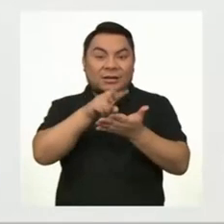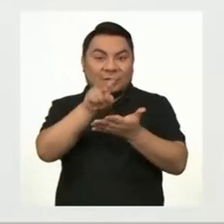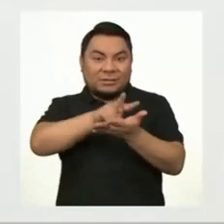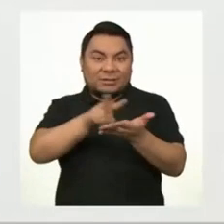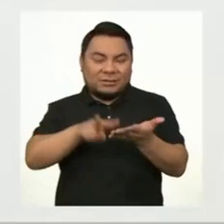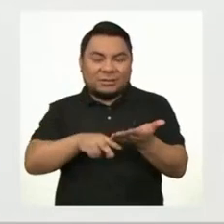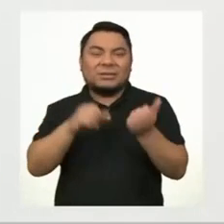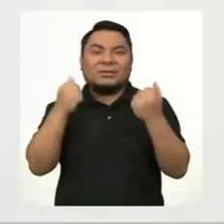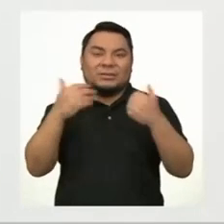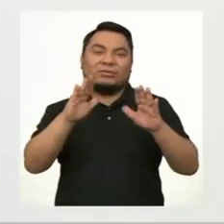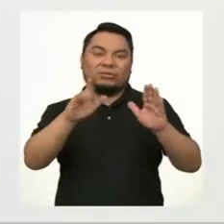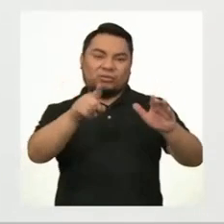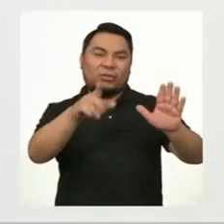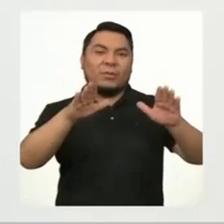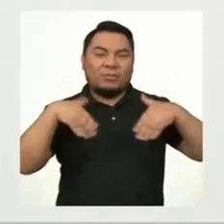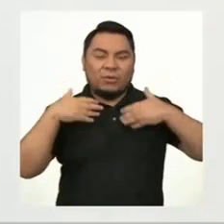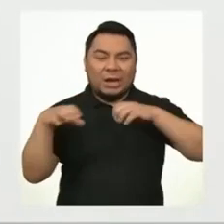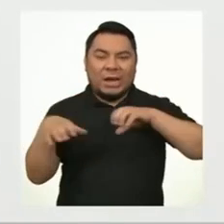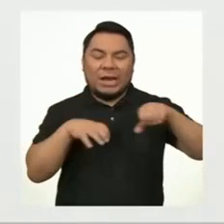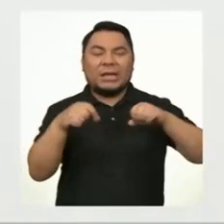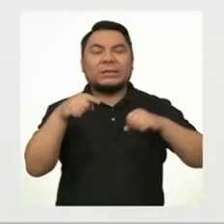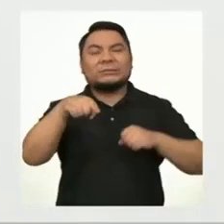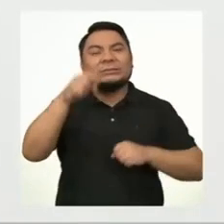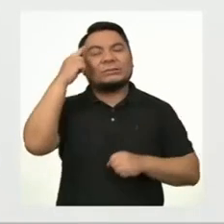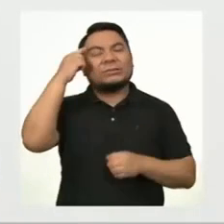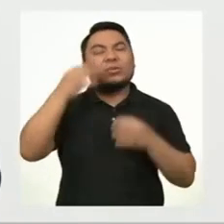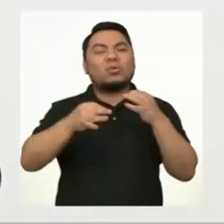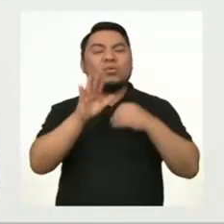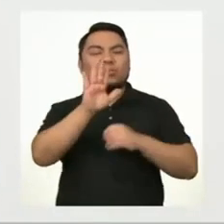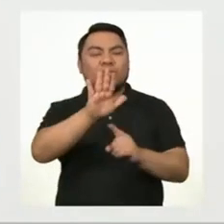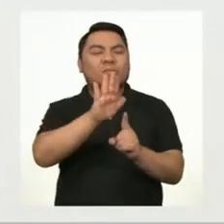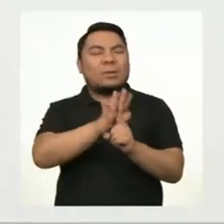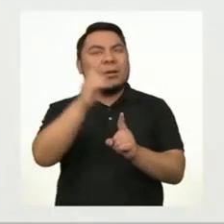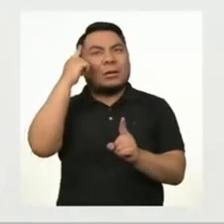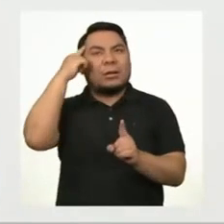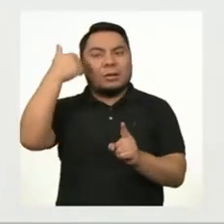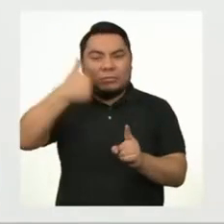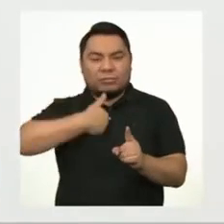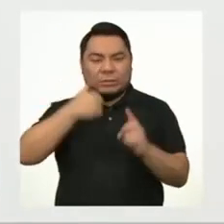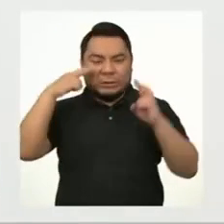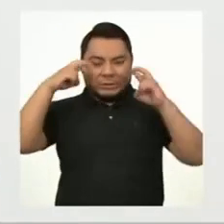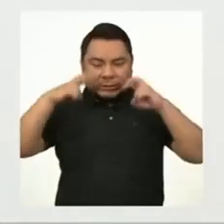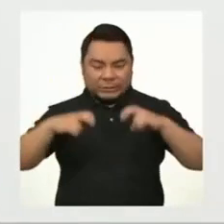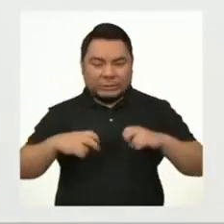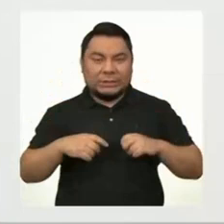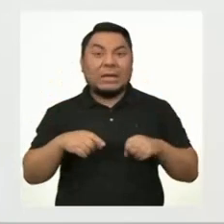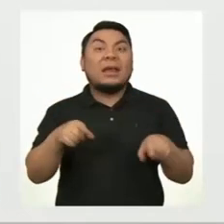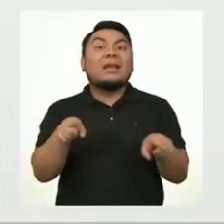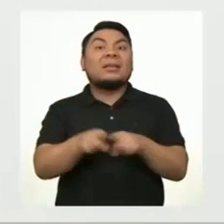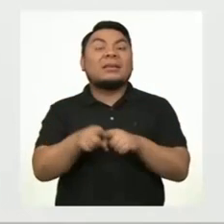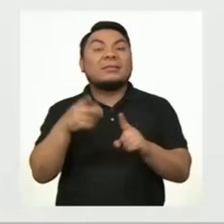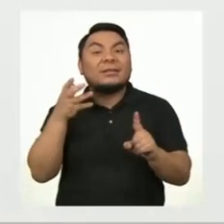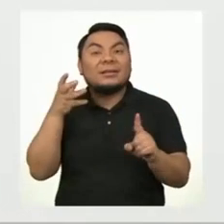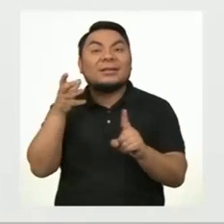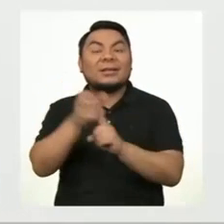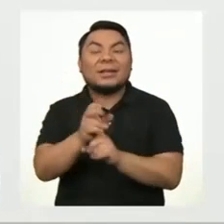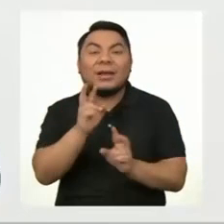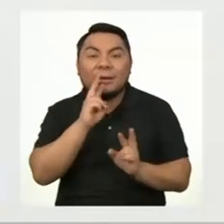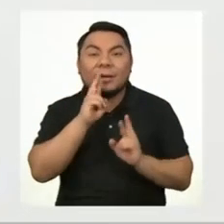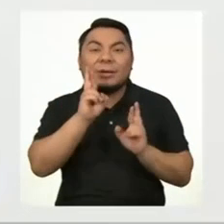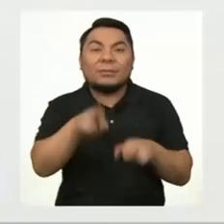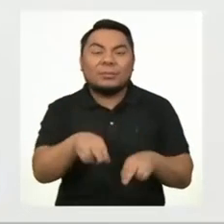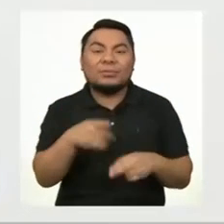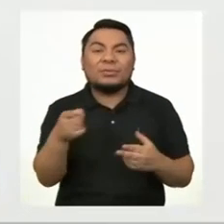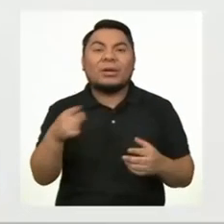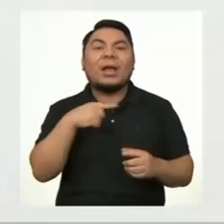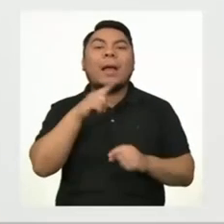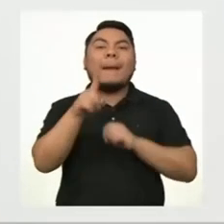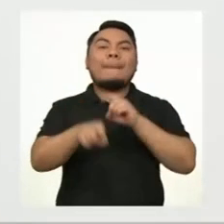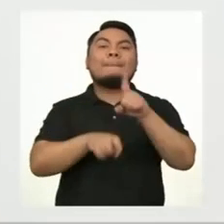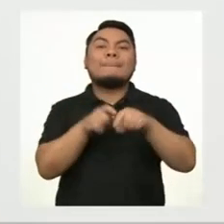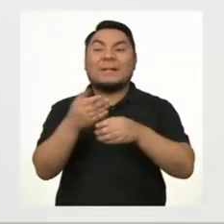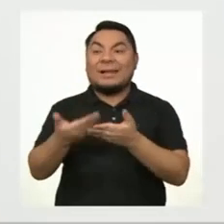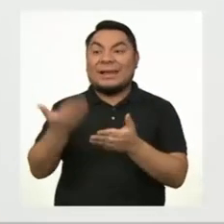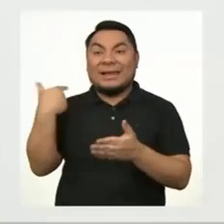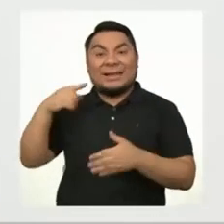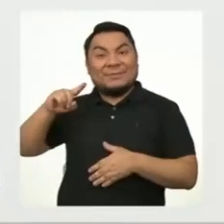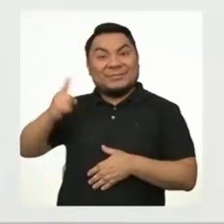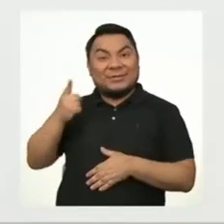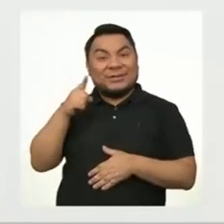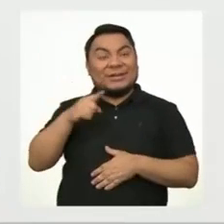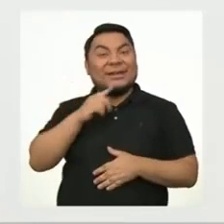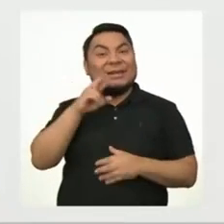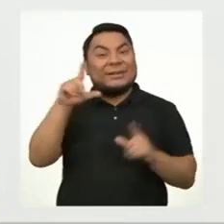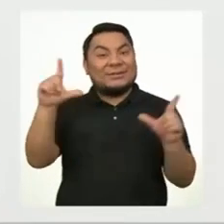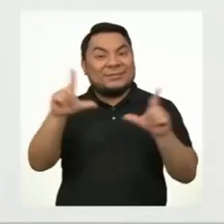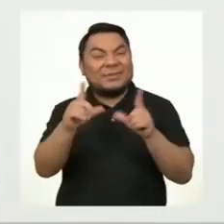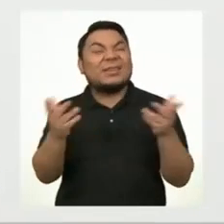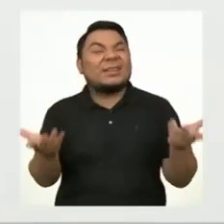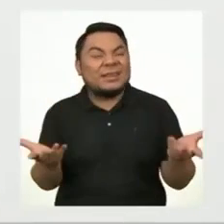leen, han podido emitir un juicio crítico. Además, hemos logrado dar respuesta a la pregunta del inicio del